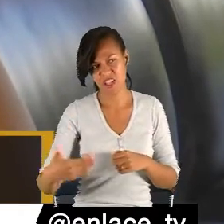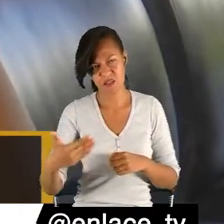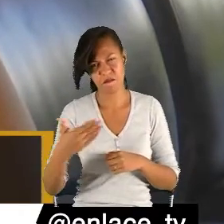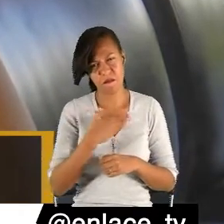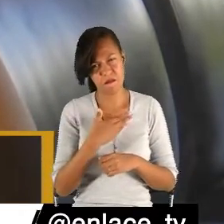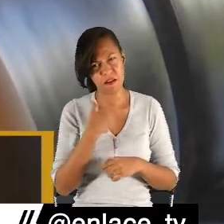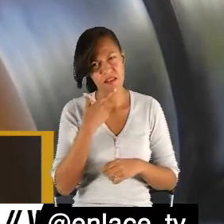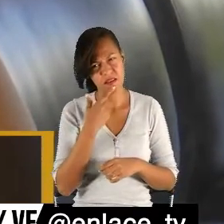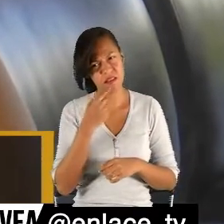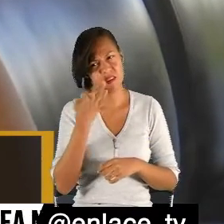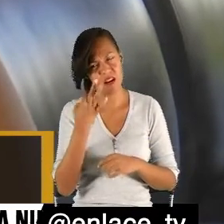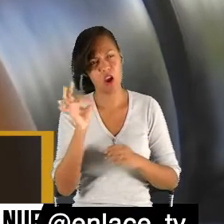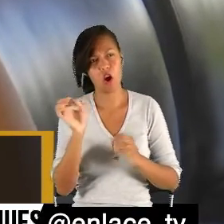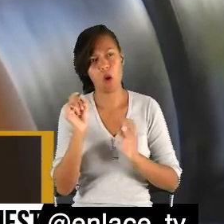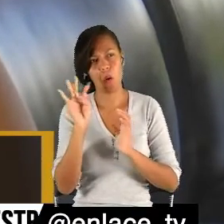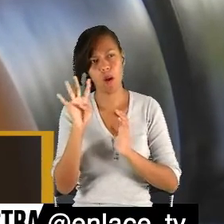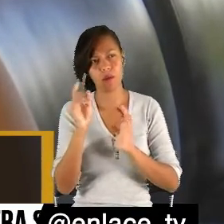4